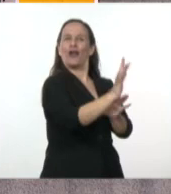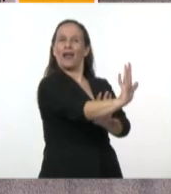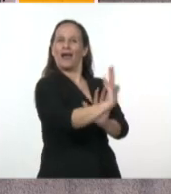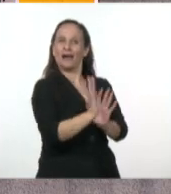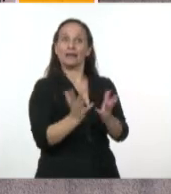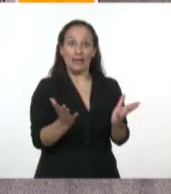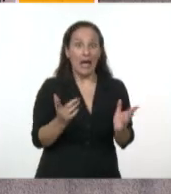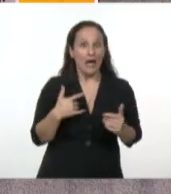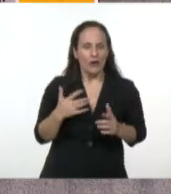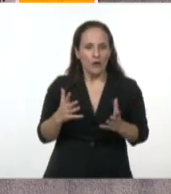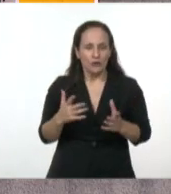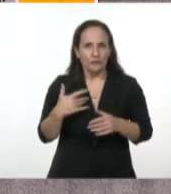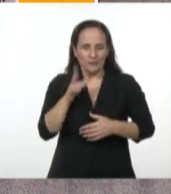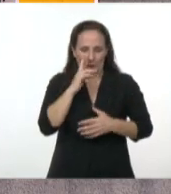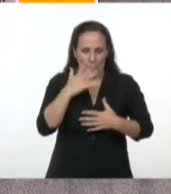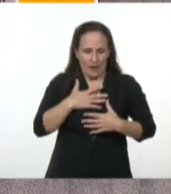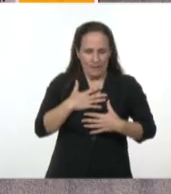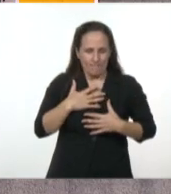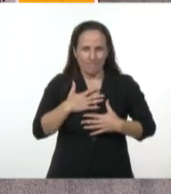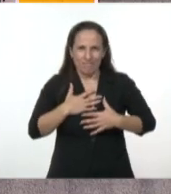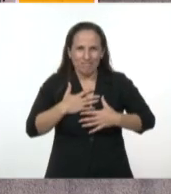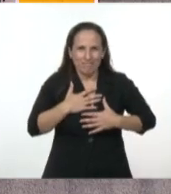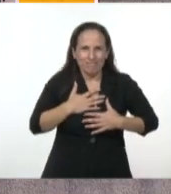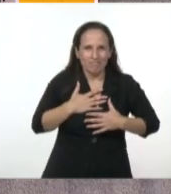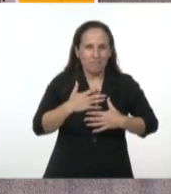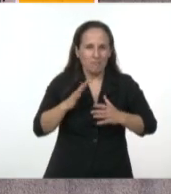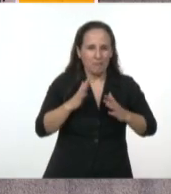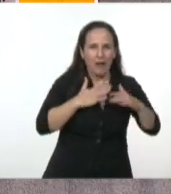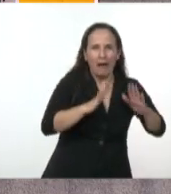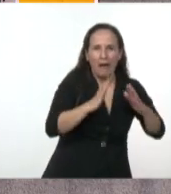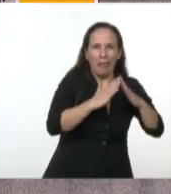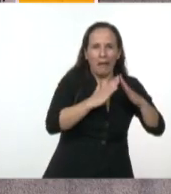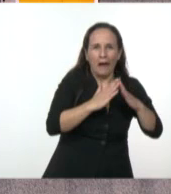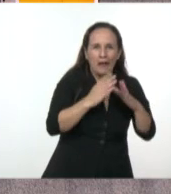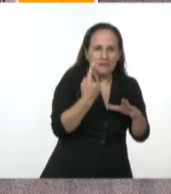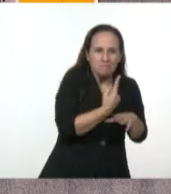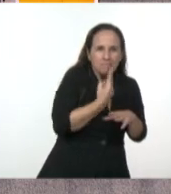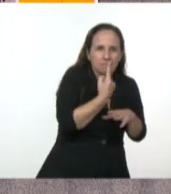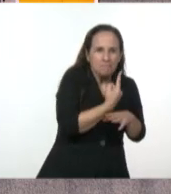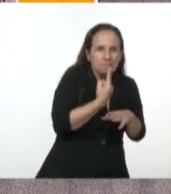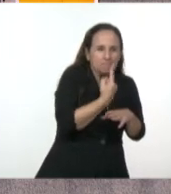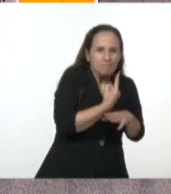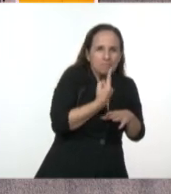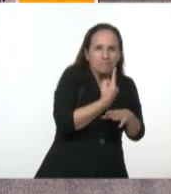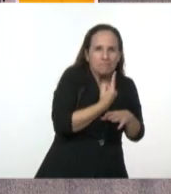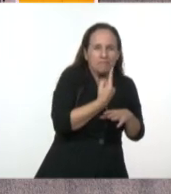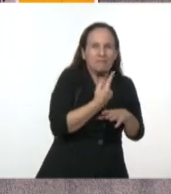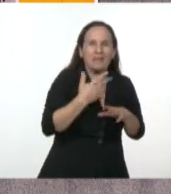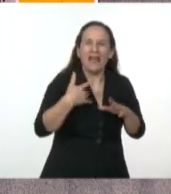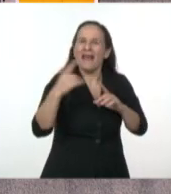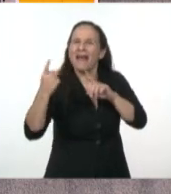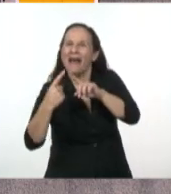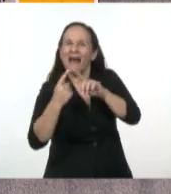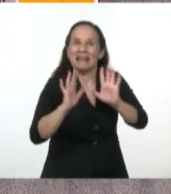a encerrarte como mujer, ¿no? Encerrarte en tu propia casa, no tenés vínculos y redes para conectarte con otras personas y para pedir